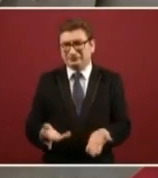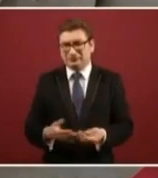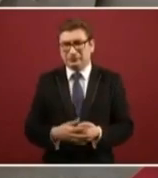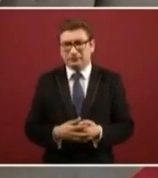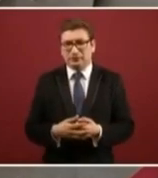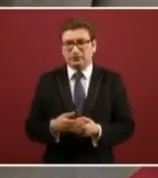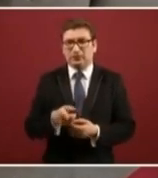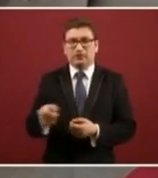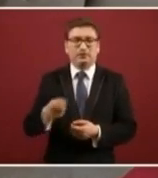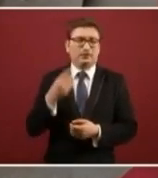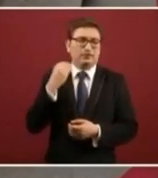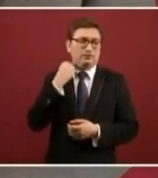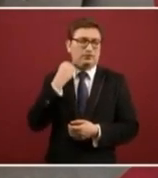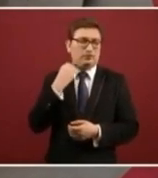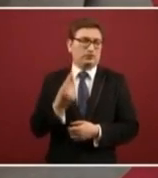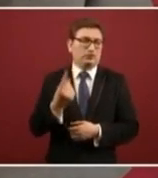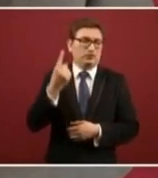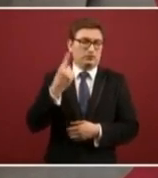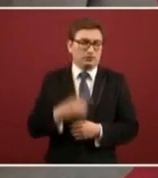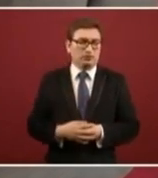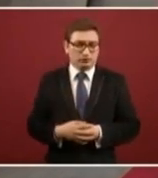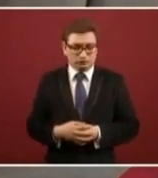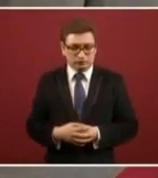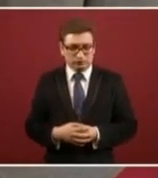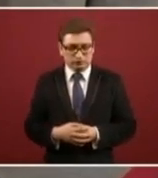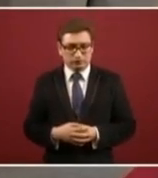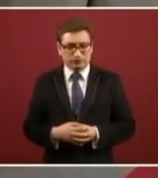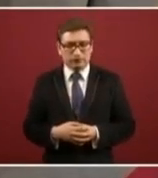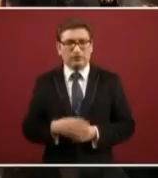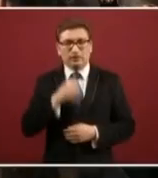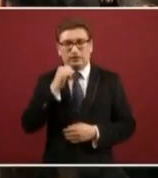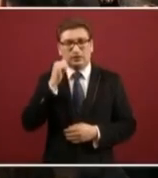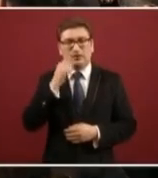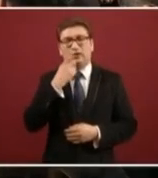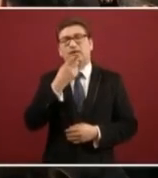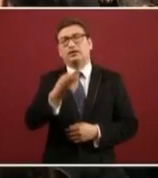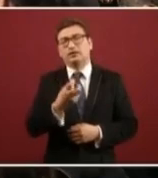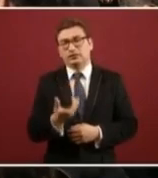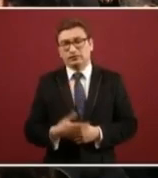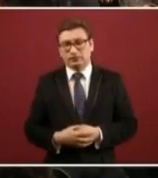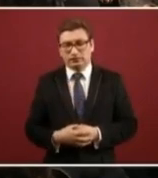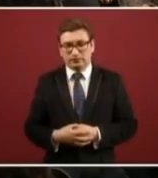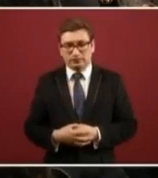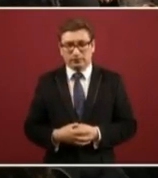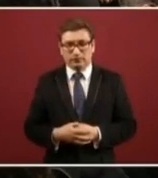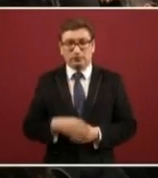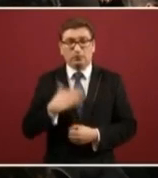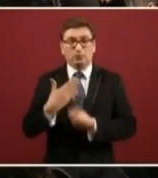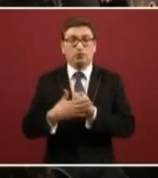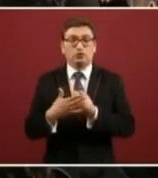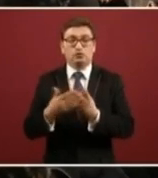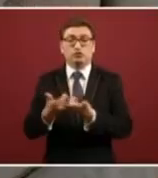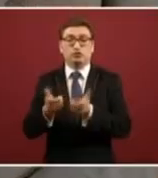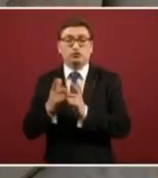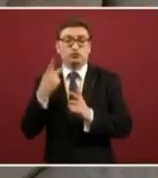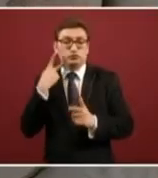uno de los abogados que ya ayer salió a decir que va a formar un partido